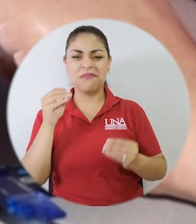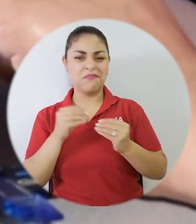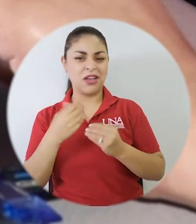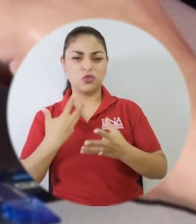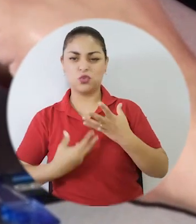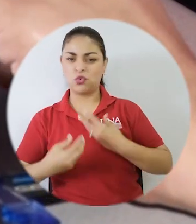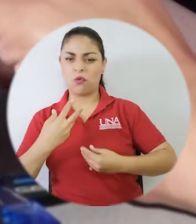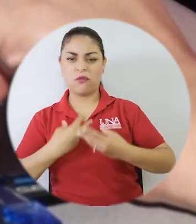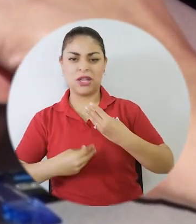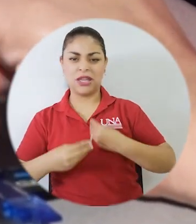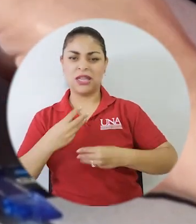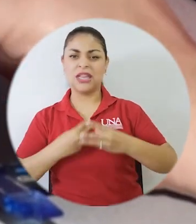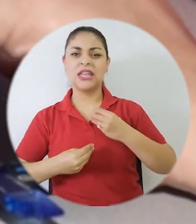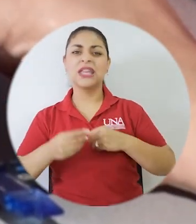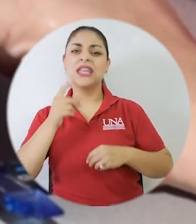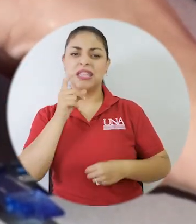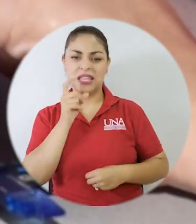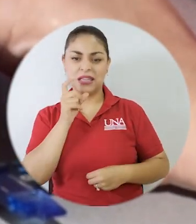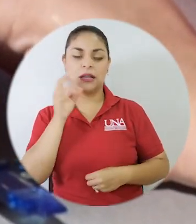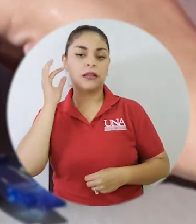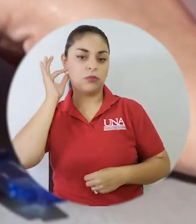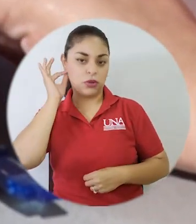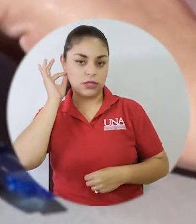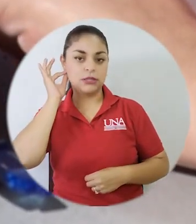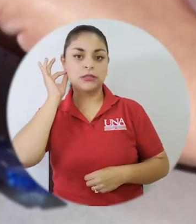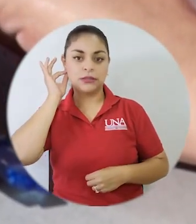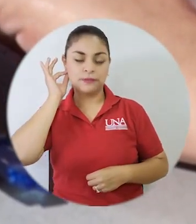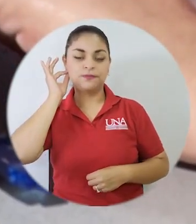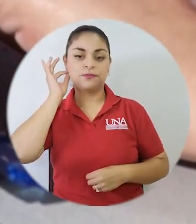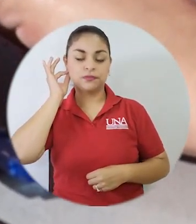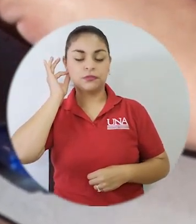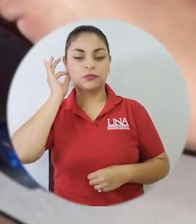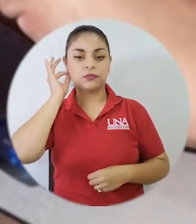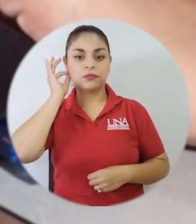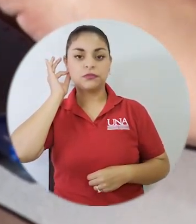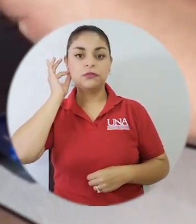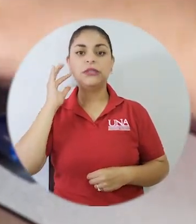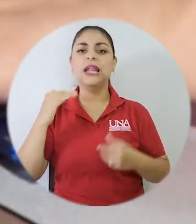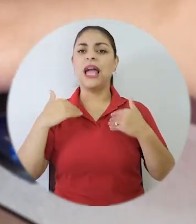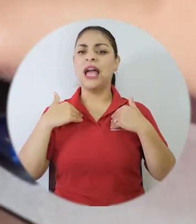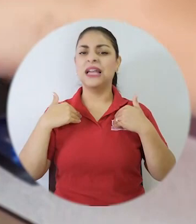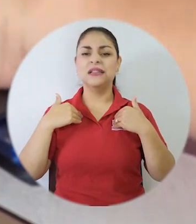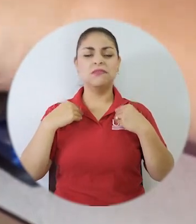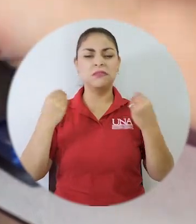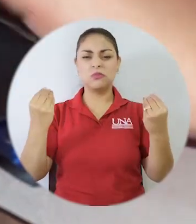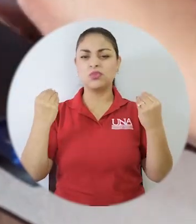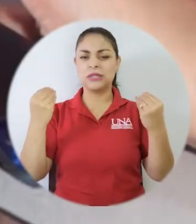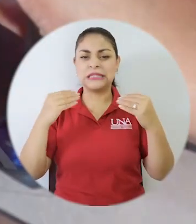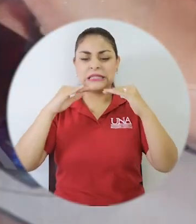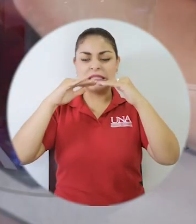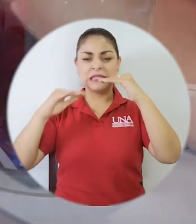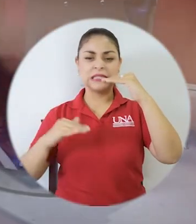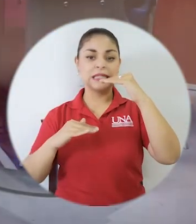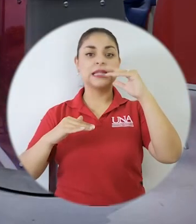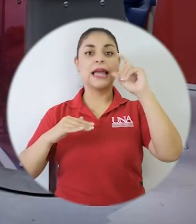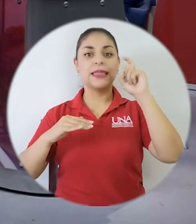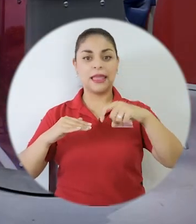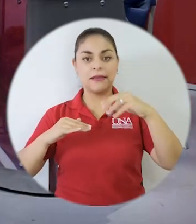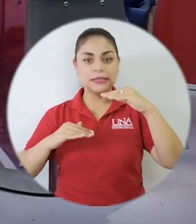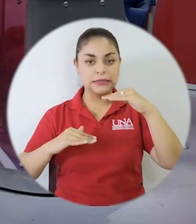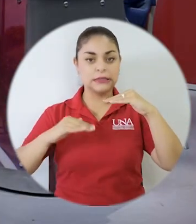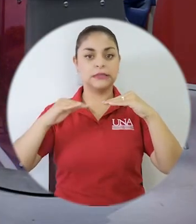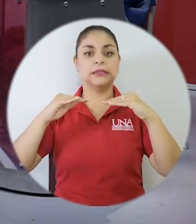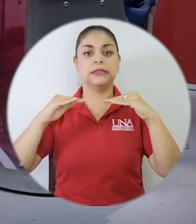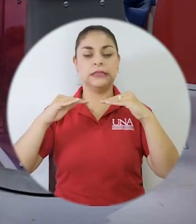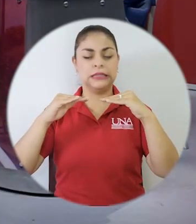más padecen Sí. el trabajo precario son también las mujeres. Es decir, hay una serie de brechas que tenemos